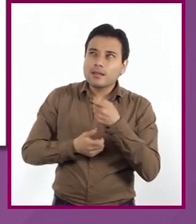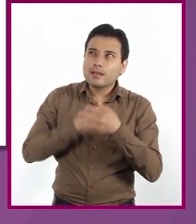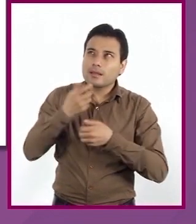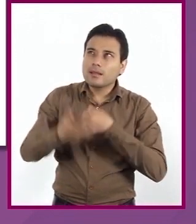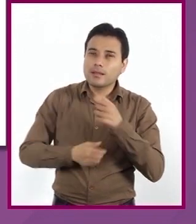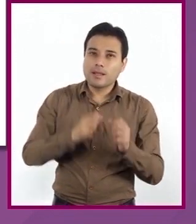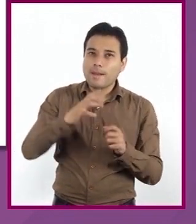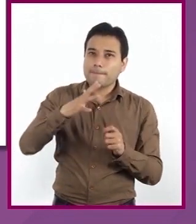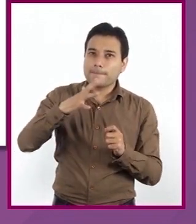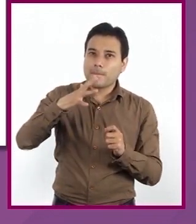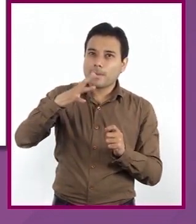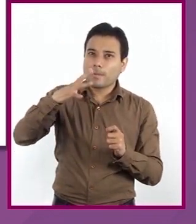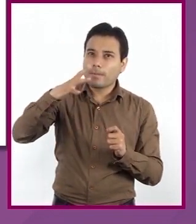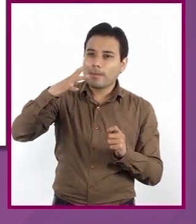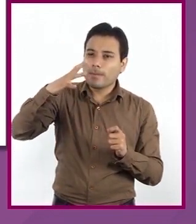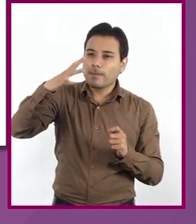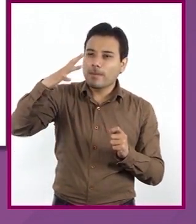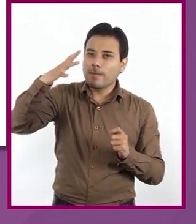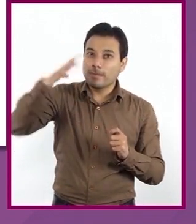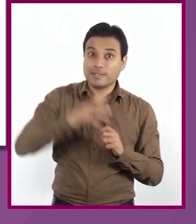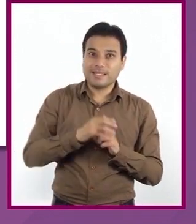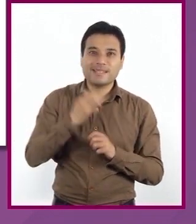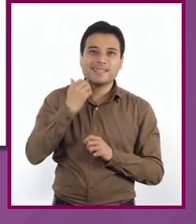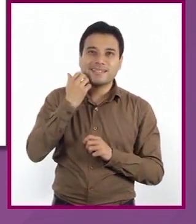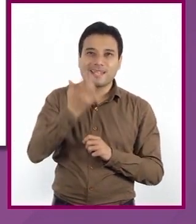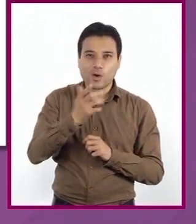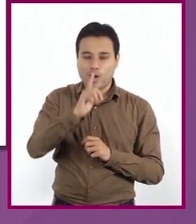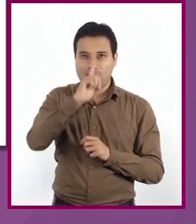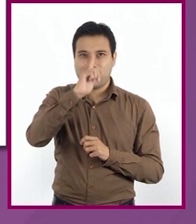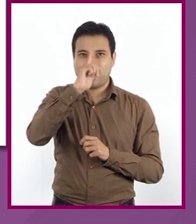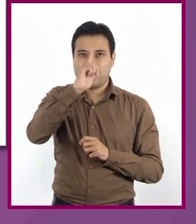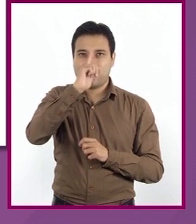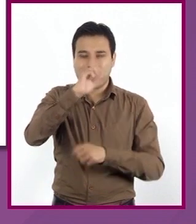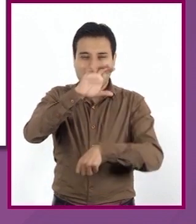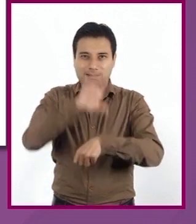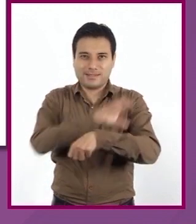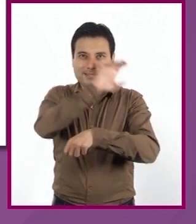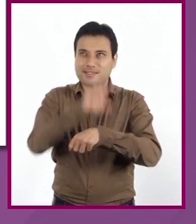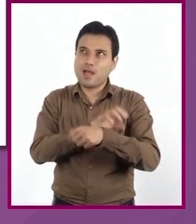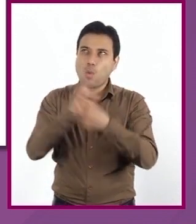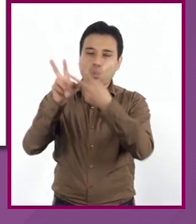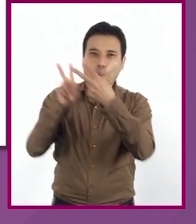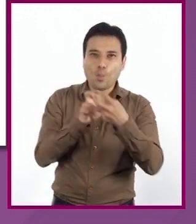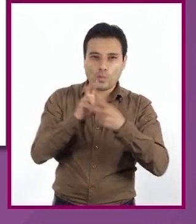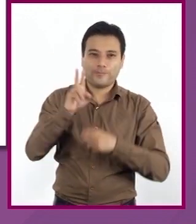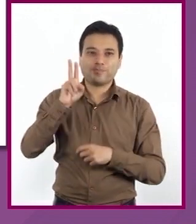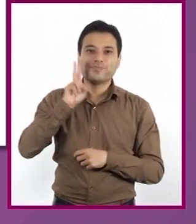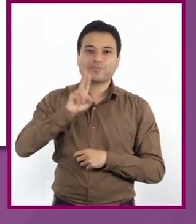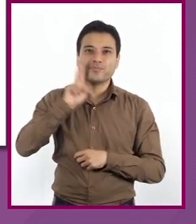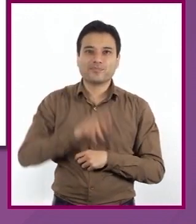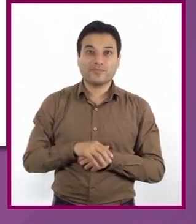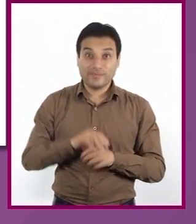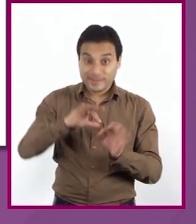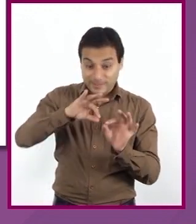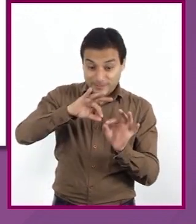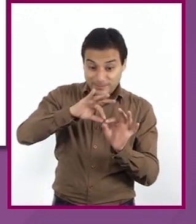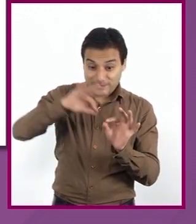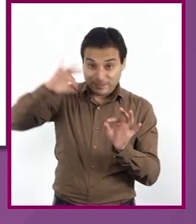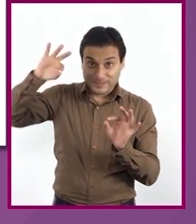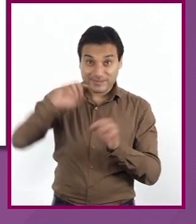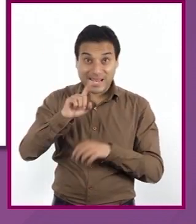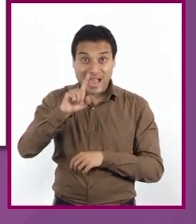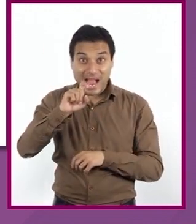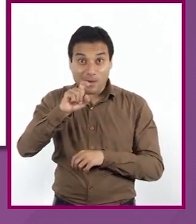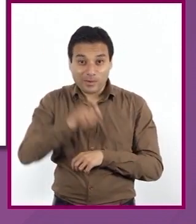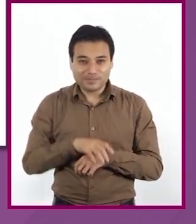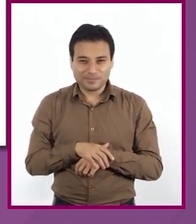cuya electricidad pretendía capturar. La cuerda húmeda sería un conductor perfecto de la electricidad, la cual